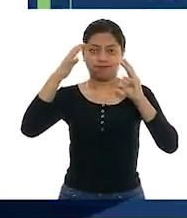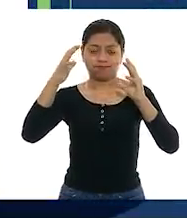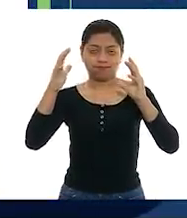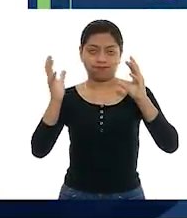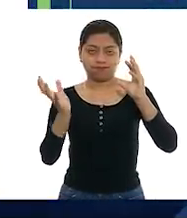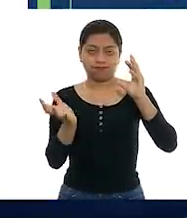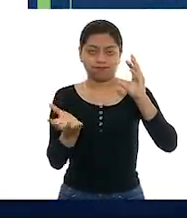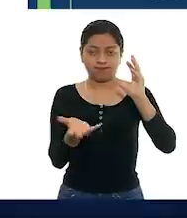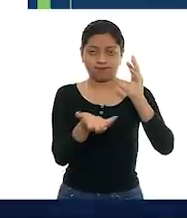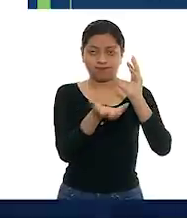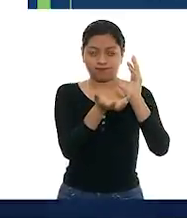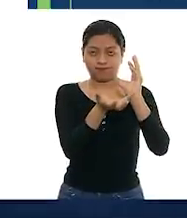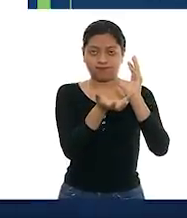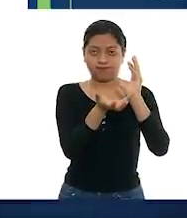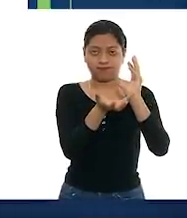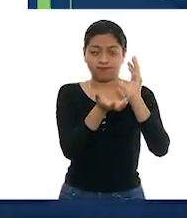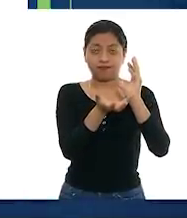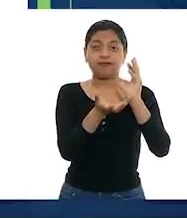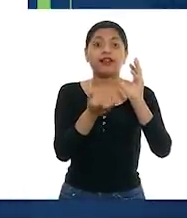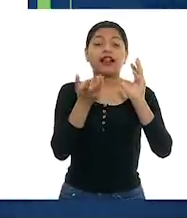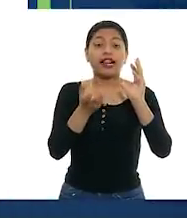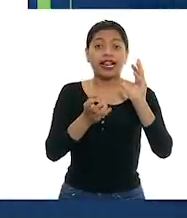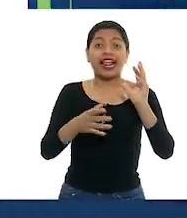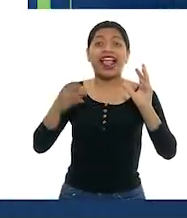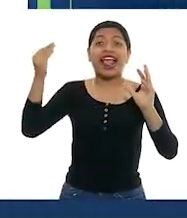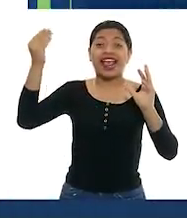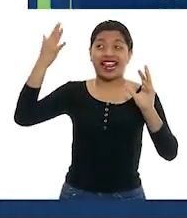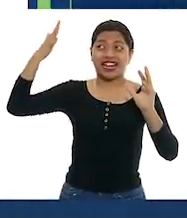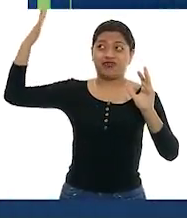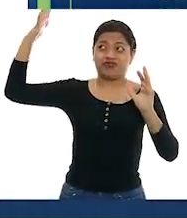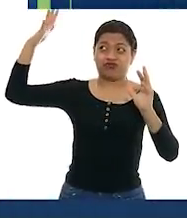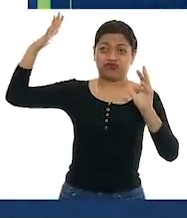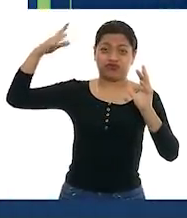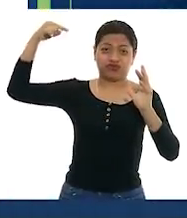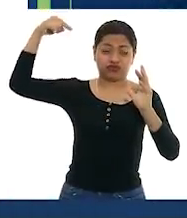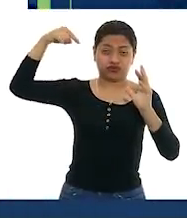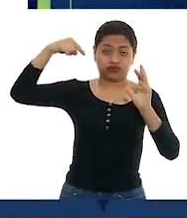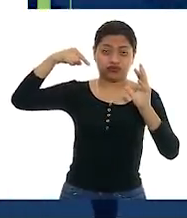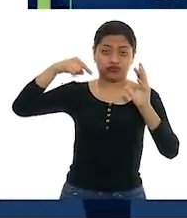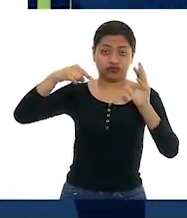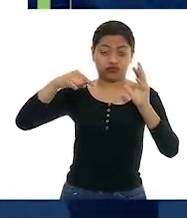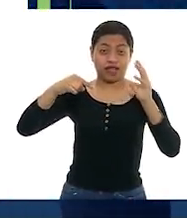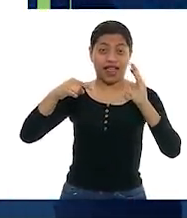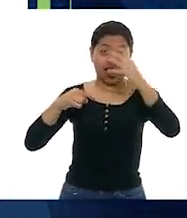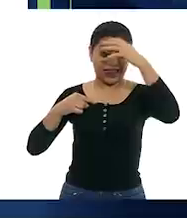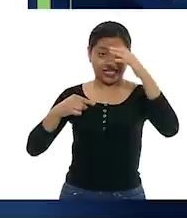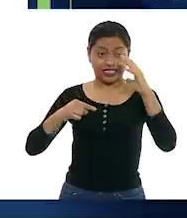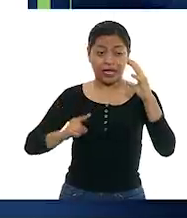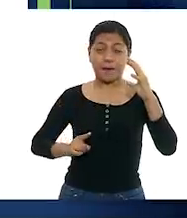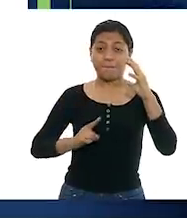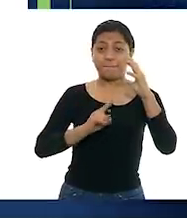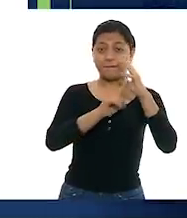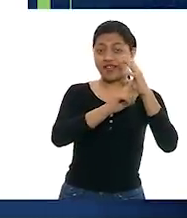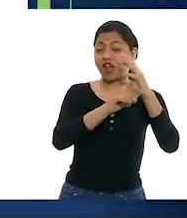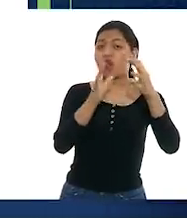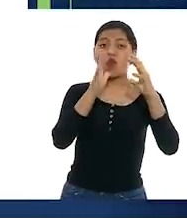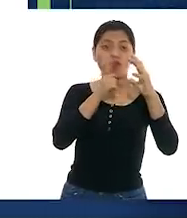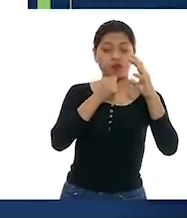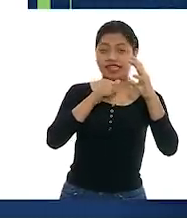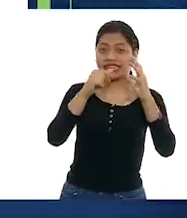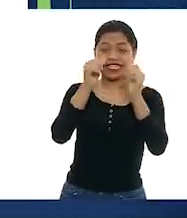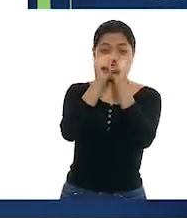de un invernadero e impiden que escape el calor del planeta. Por eso a este proceso se le conoce como